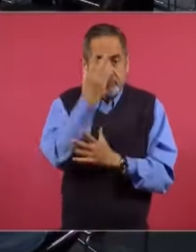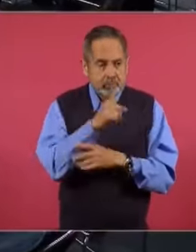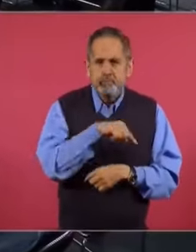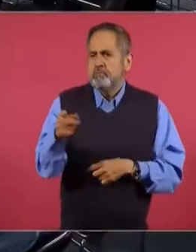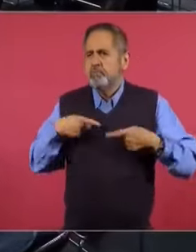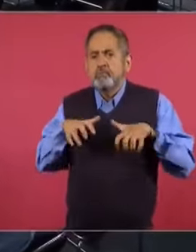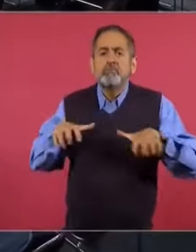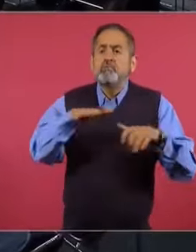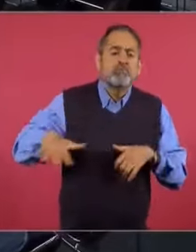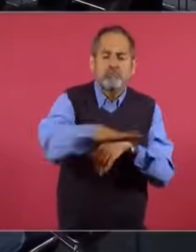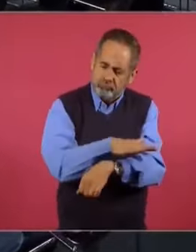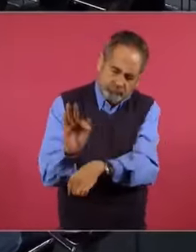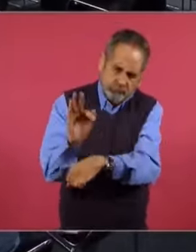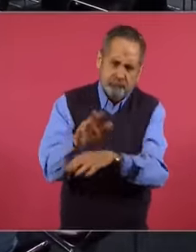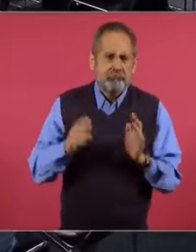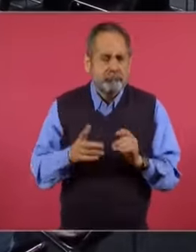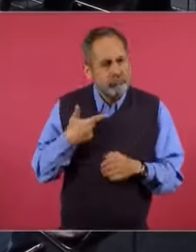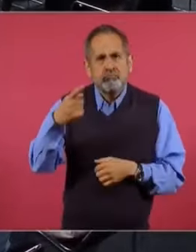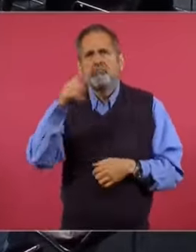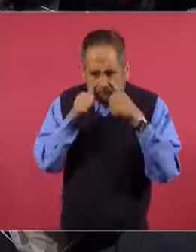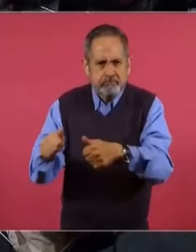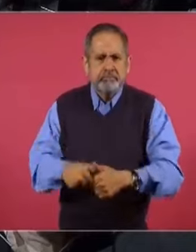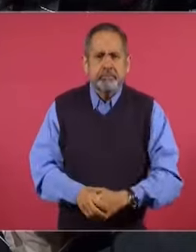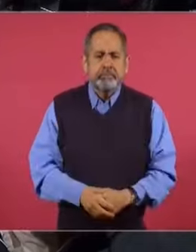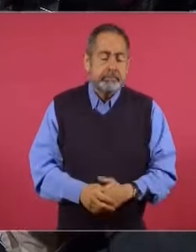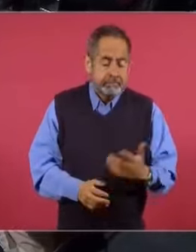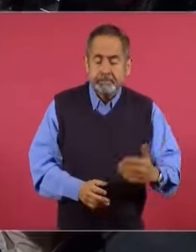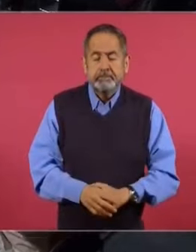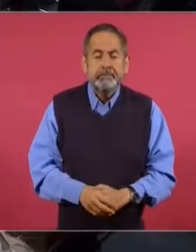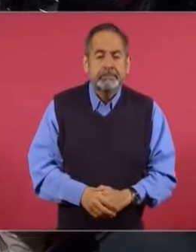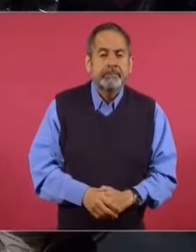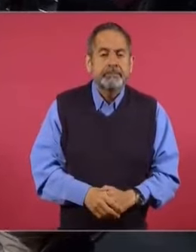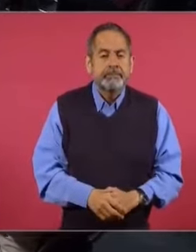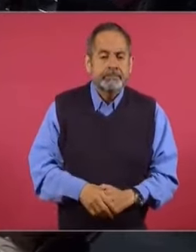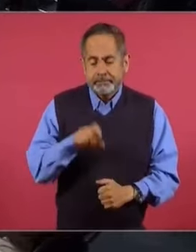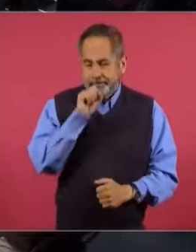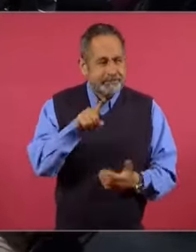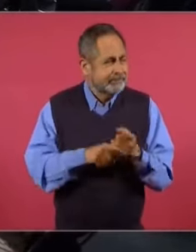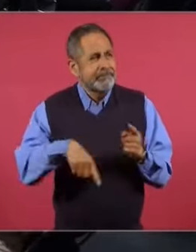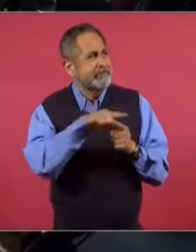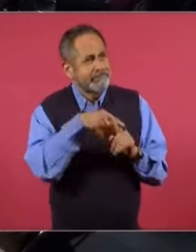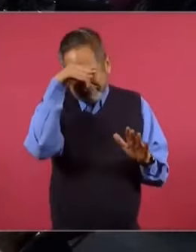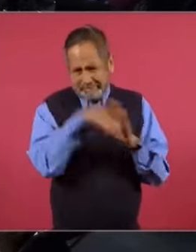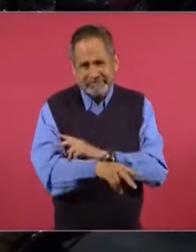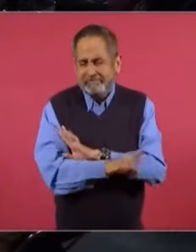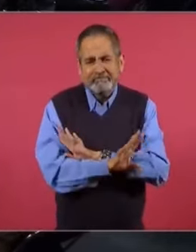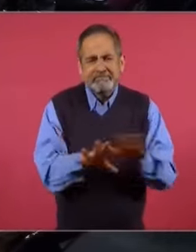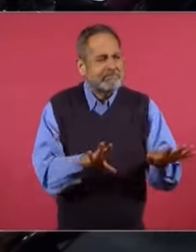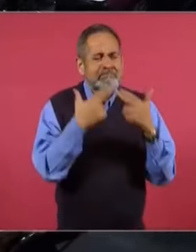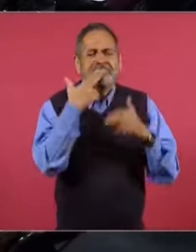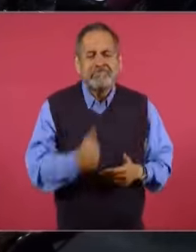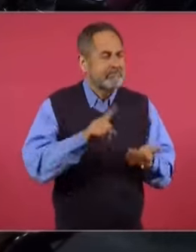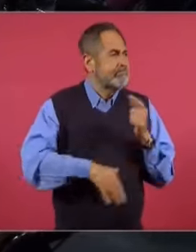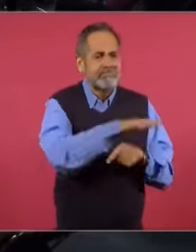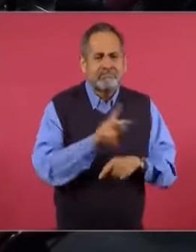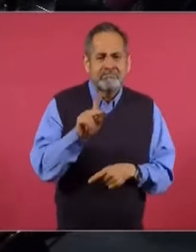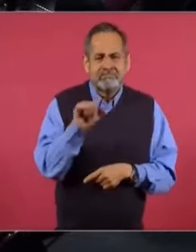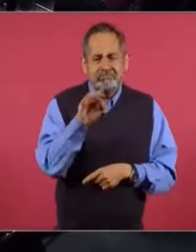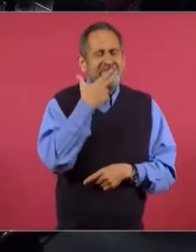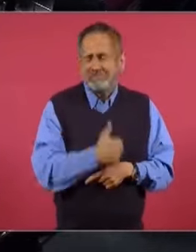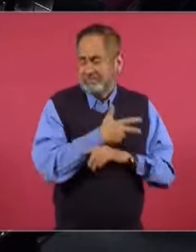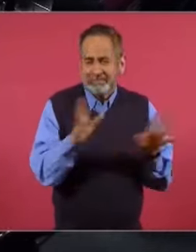al que demanda justicia con razón, porque está podrido el Poder Judicial. Se